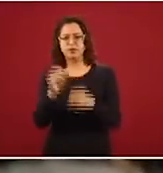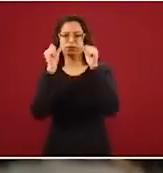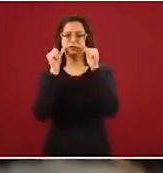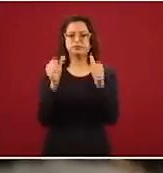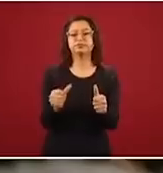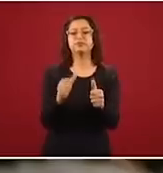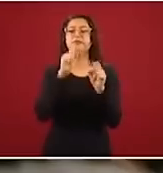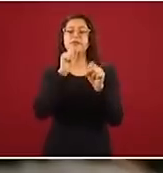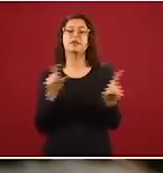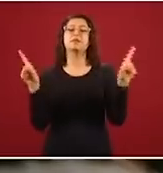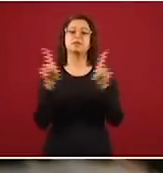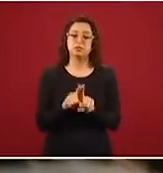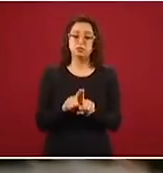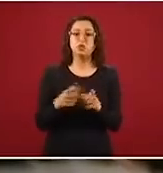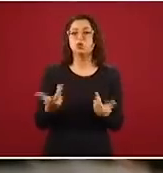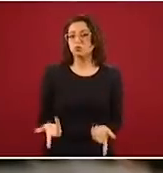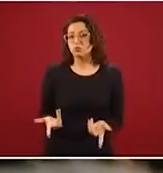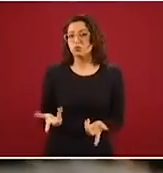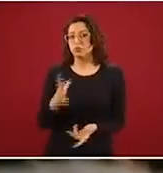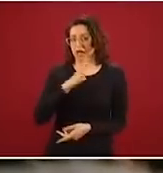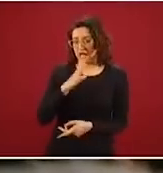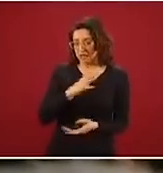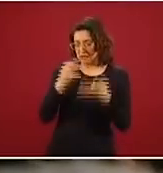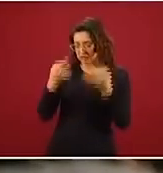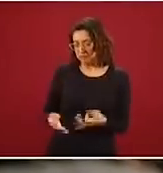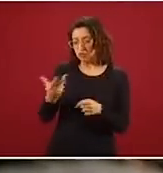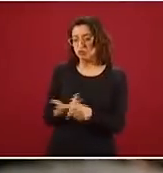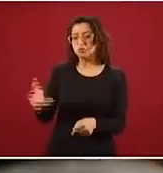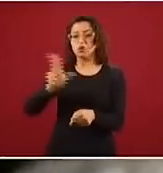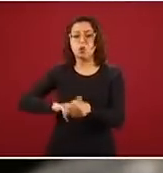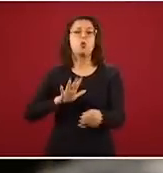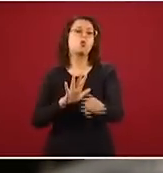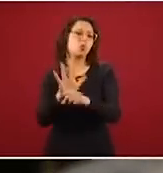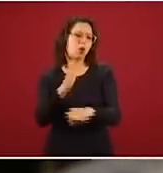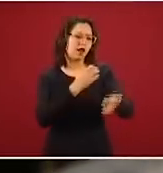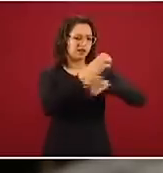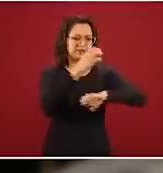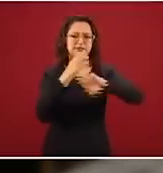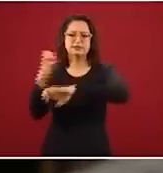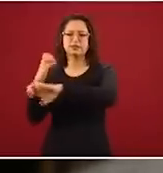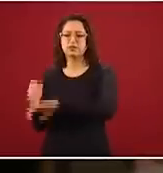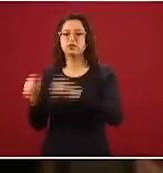Saber justamente si los hay de manera oficial, en qué entidades están.